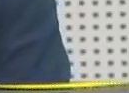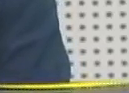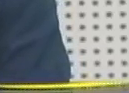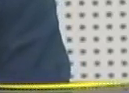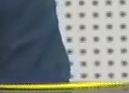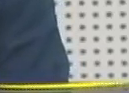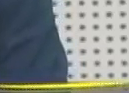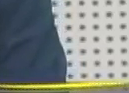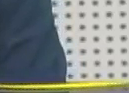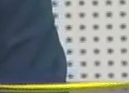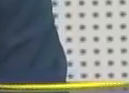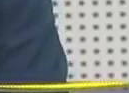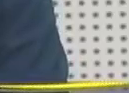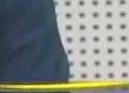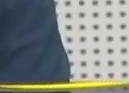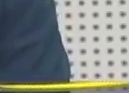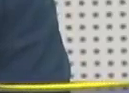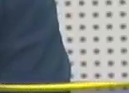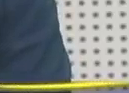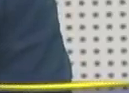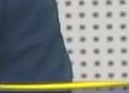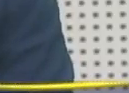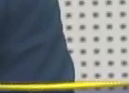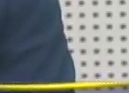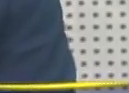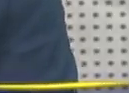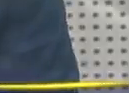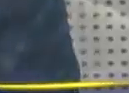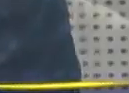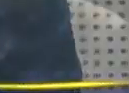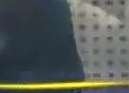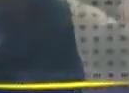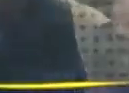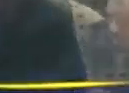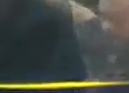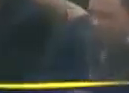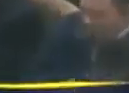Moros, presidente de la República Bolivariana de Venezuela.